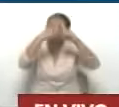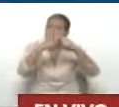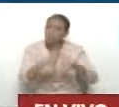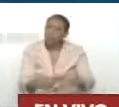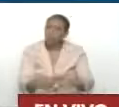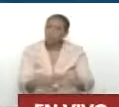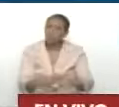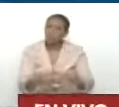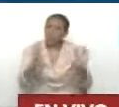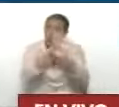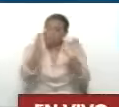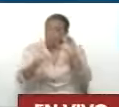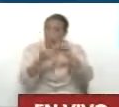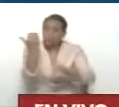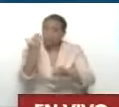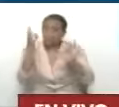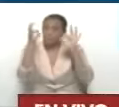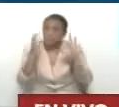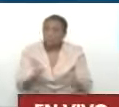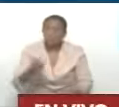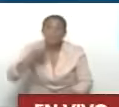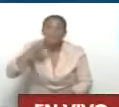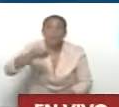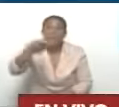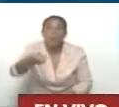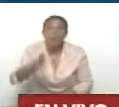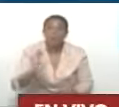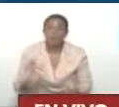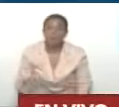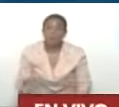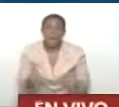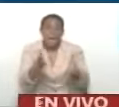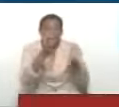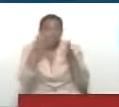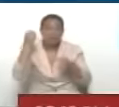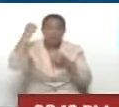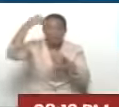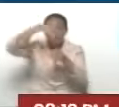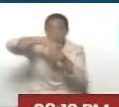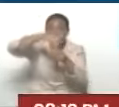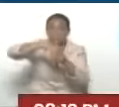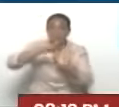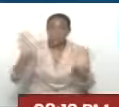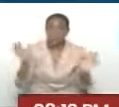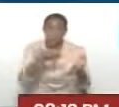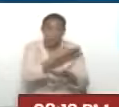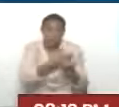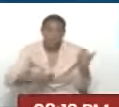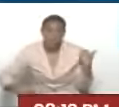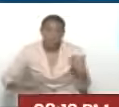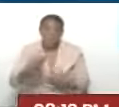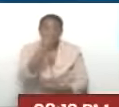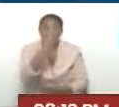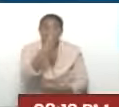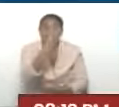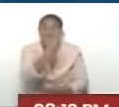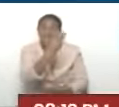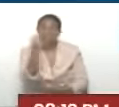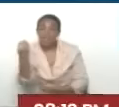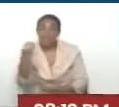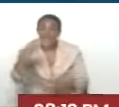para los métodos de eficacia política y ganar elecciones como hemos ganado, de 30 elecciones hemos ganado